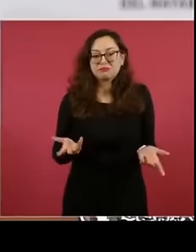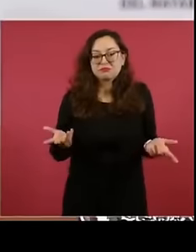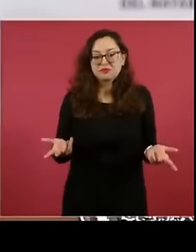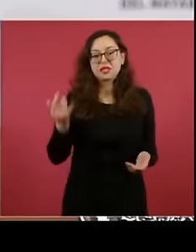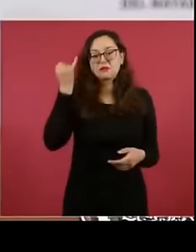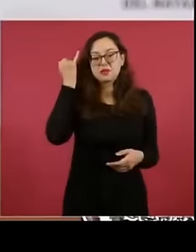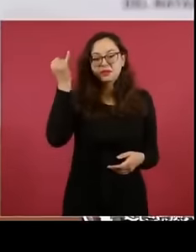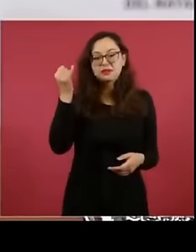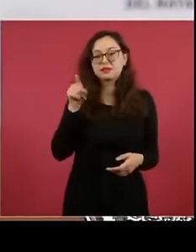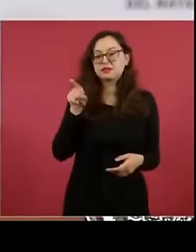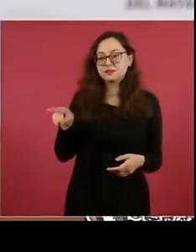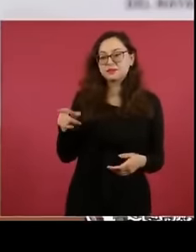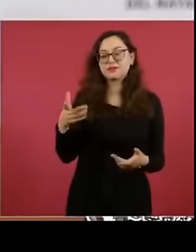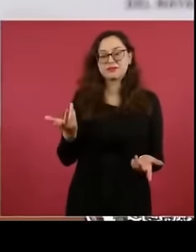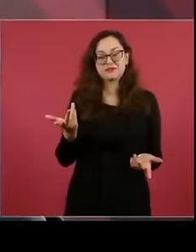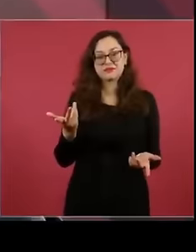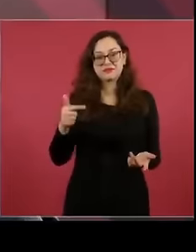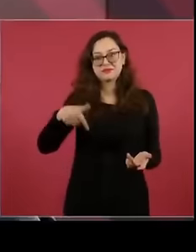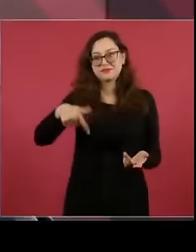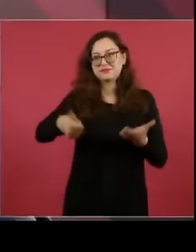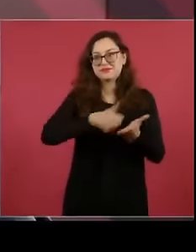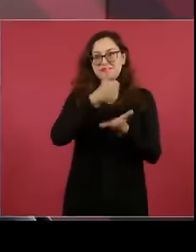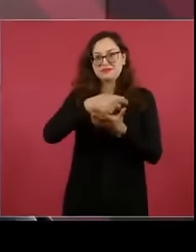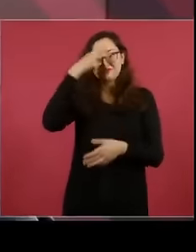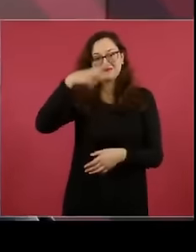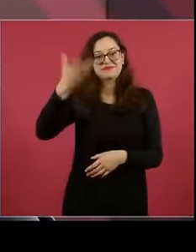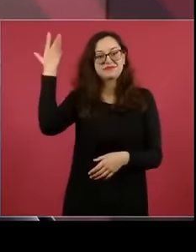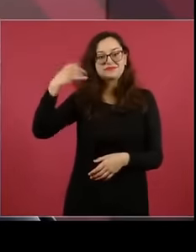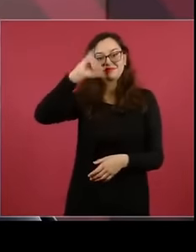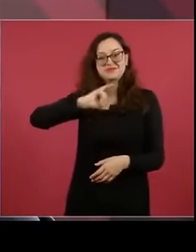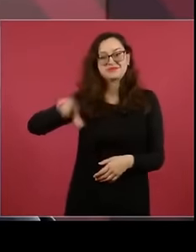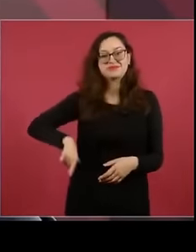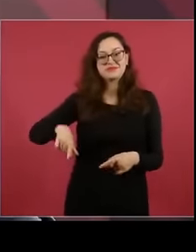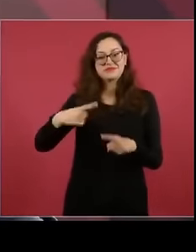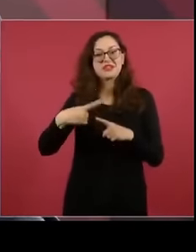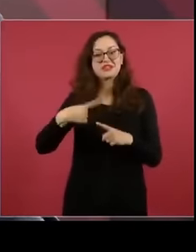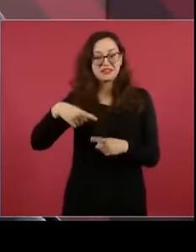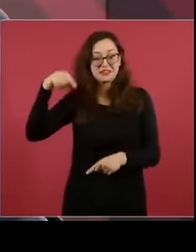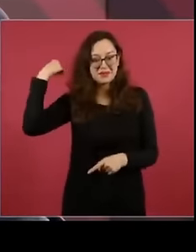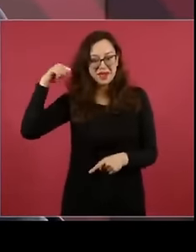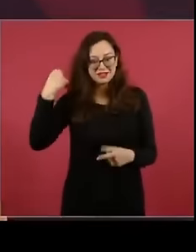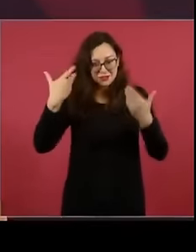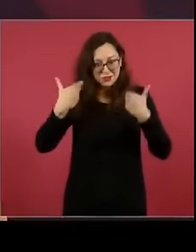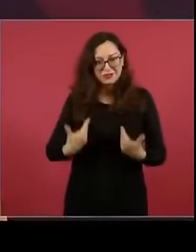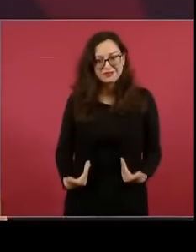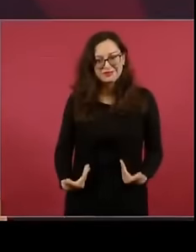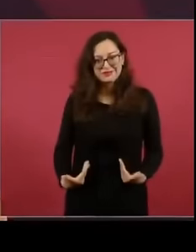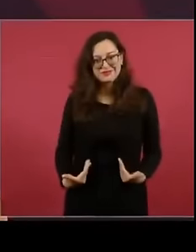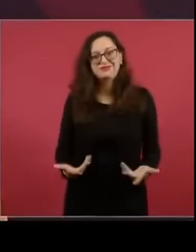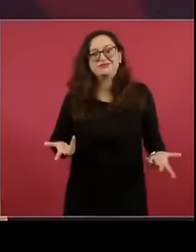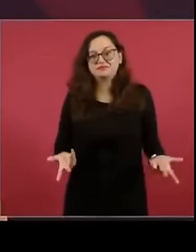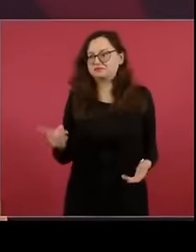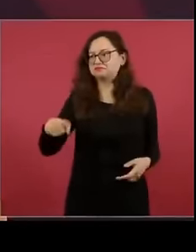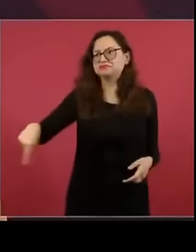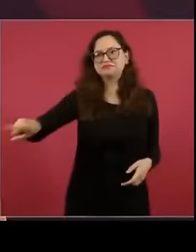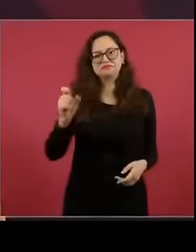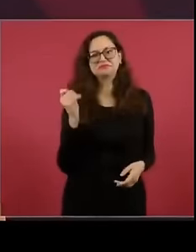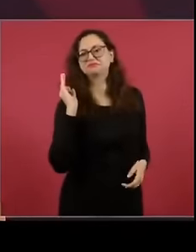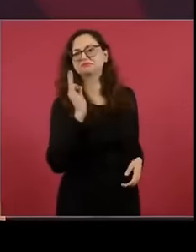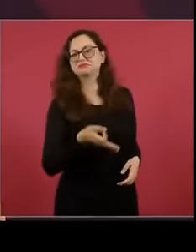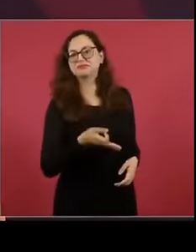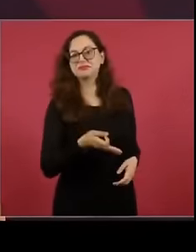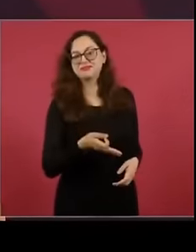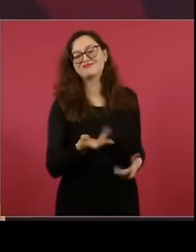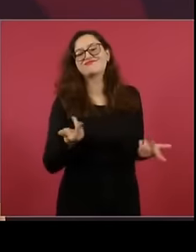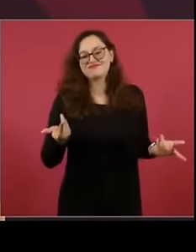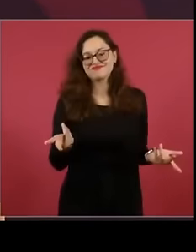oposición y que los proyectos se sigan haciendo Estoy seguro que todos los proyectos hubieran terminado al 100% si no hubiera habido Amparo si no hubiera habido tantas cosas